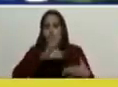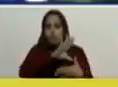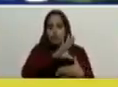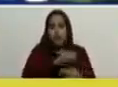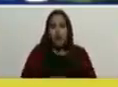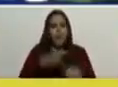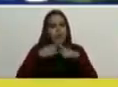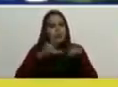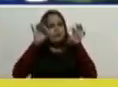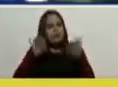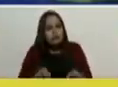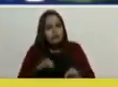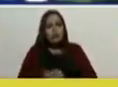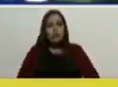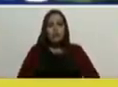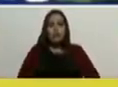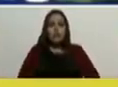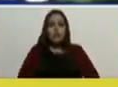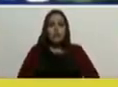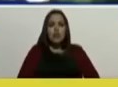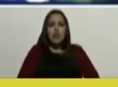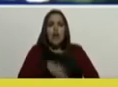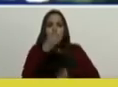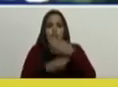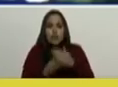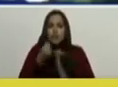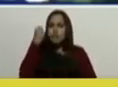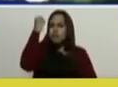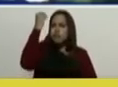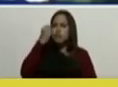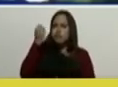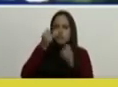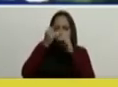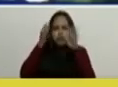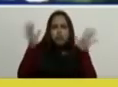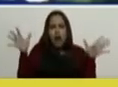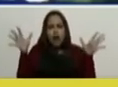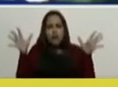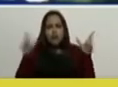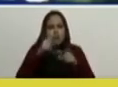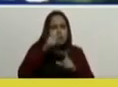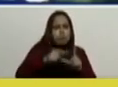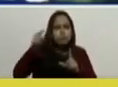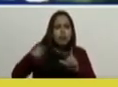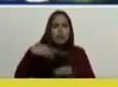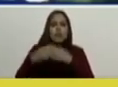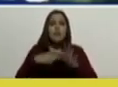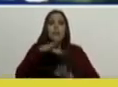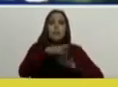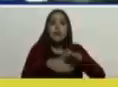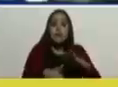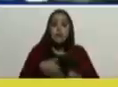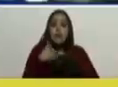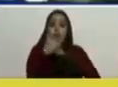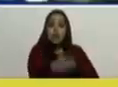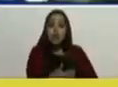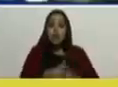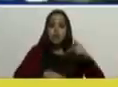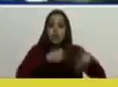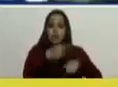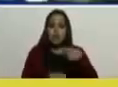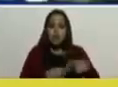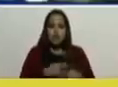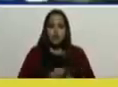sin lugar a dudas, actuar como estadista y dar un paso adelante en los